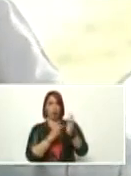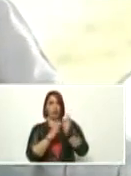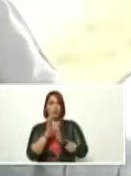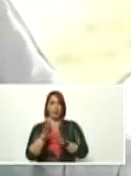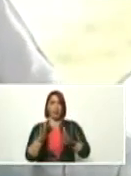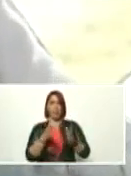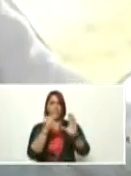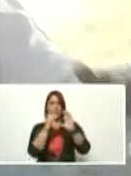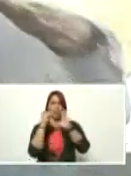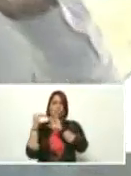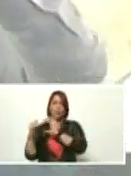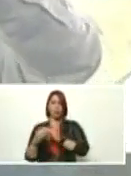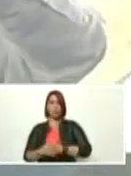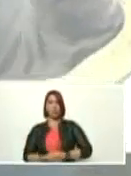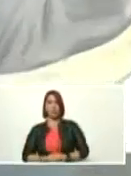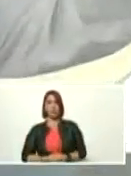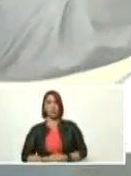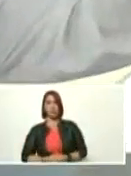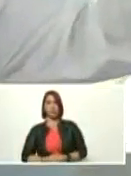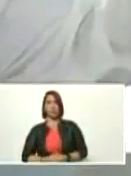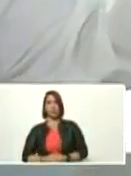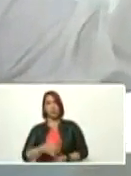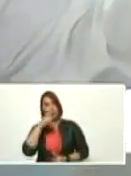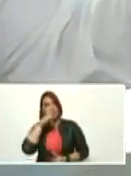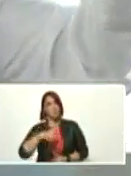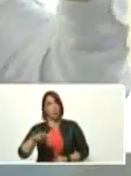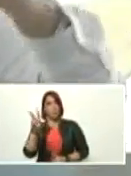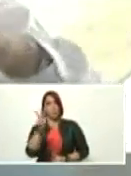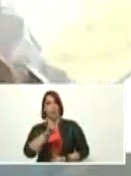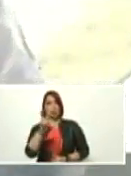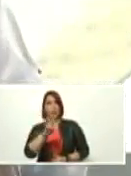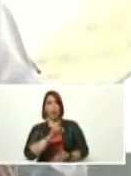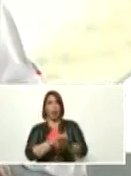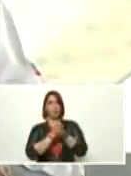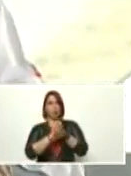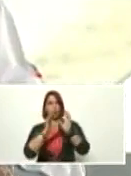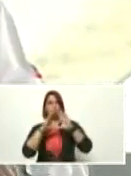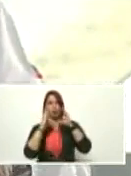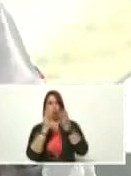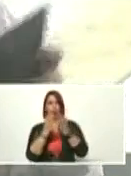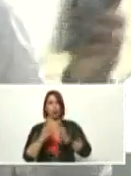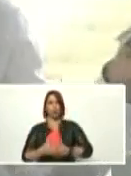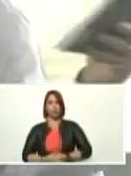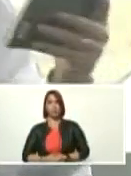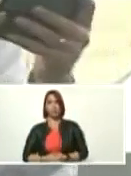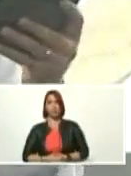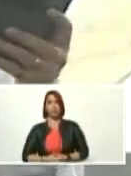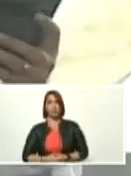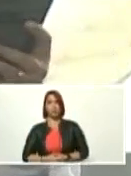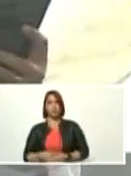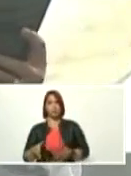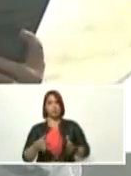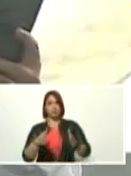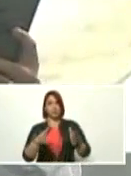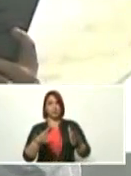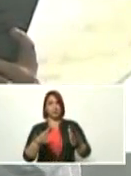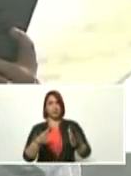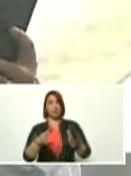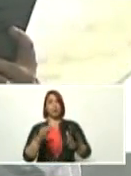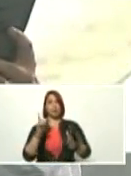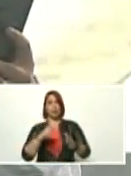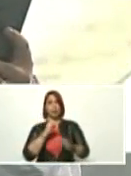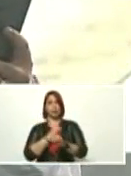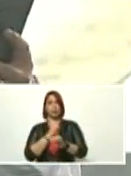vía digital al pueblo de Venezuela y a los amigos del mundo. Yo sí, por la vía digital.